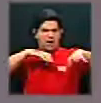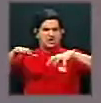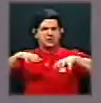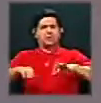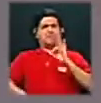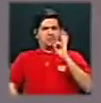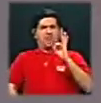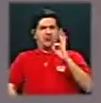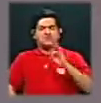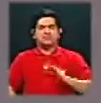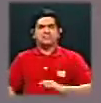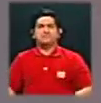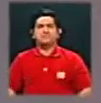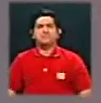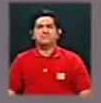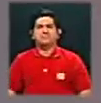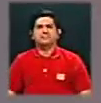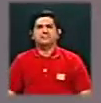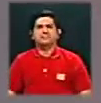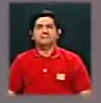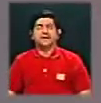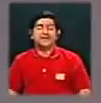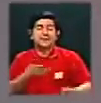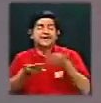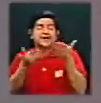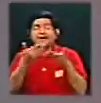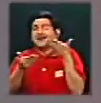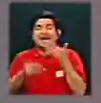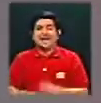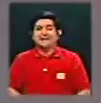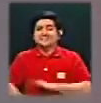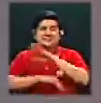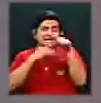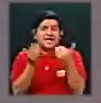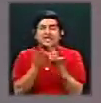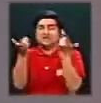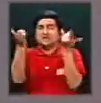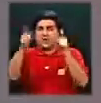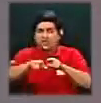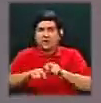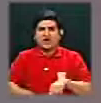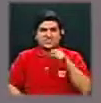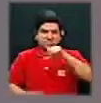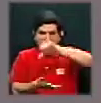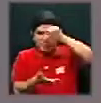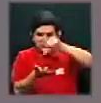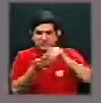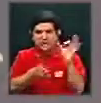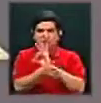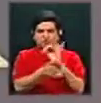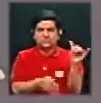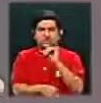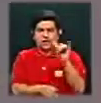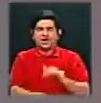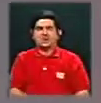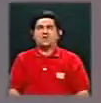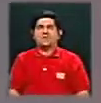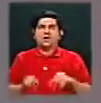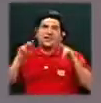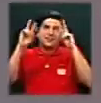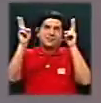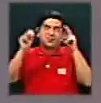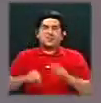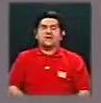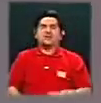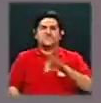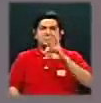ricos, que casi invariablemente, en todos los casos, esos núcleos funcionan como si fueran, comillas, al modo